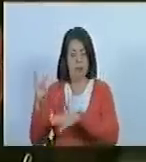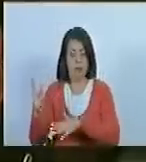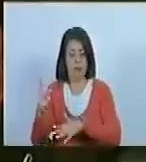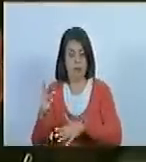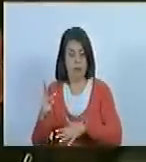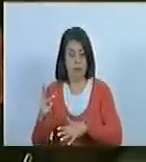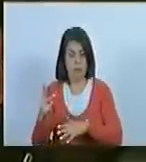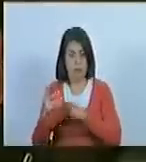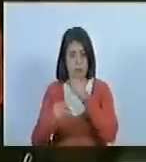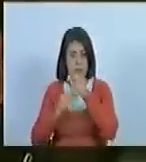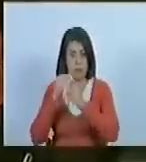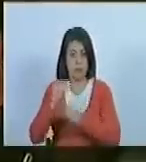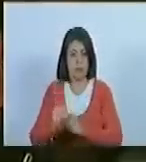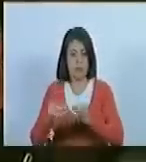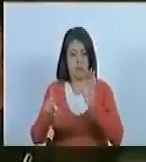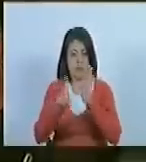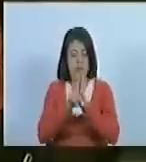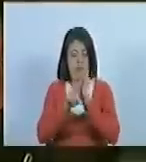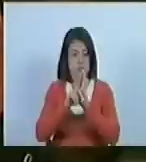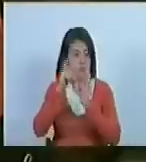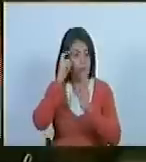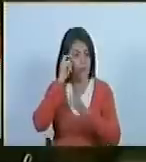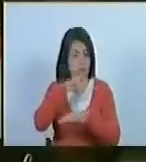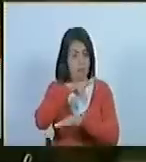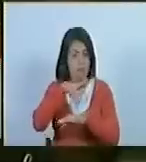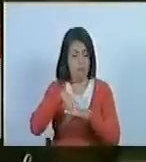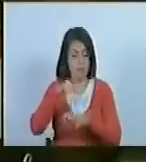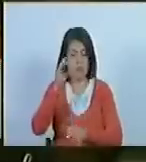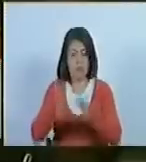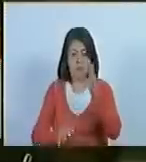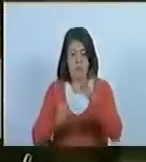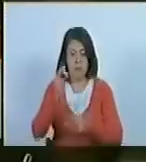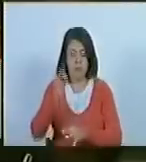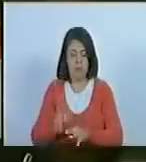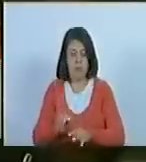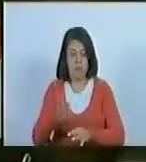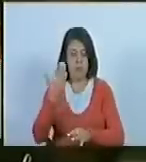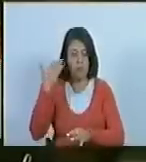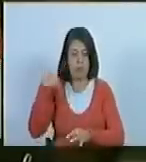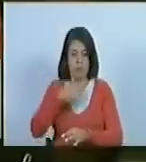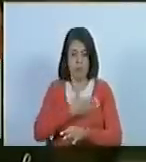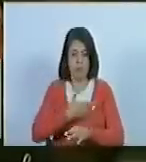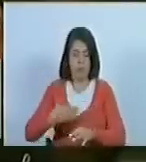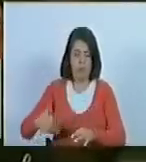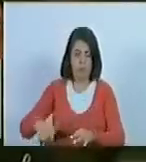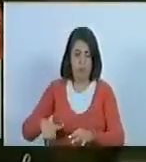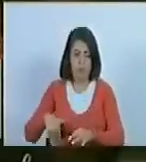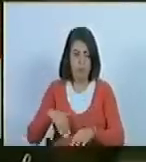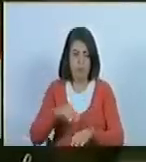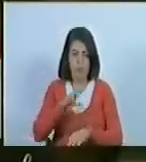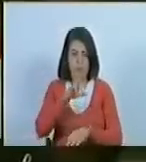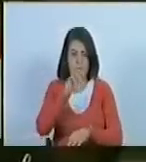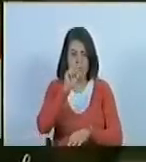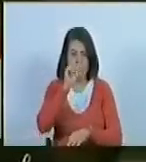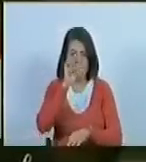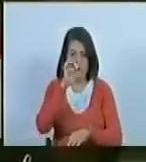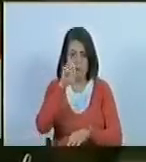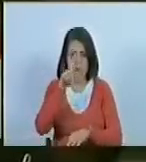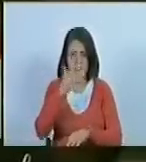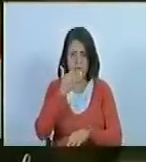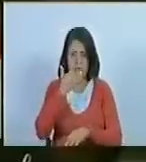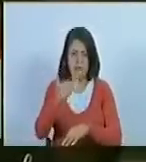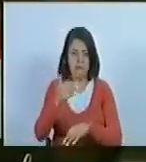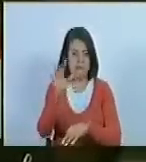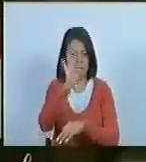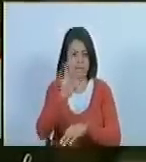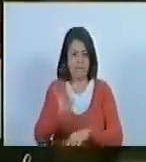se constituye y se decreta el Día Nacional del Abogado. En aquel entonces el presidente Rafael Caldera, por solicitud